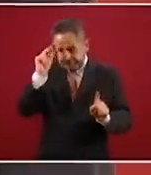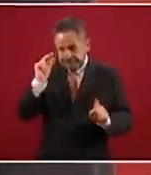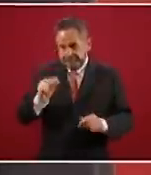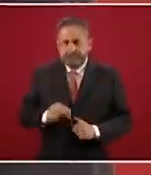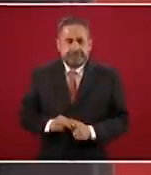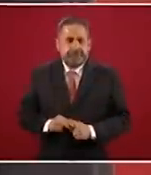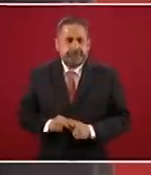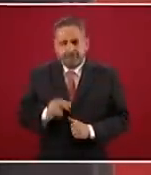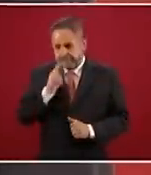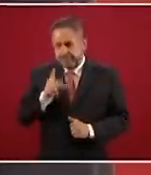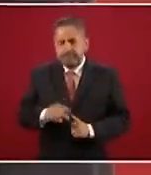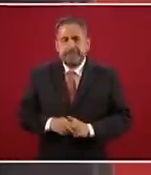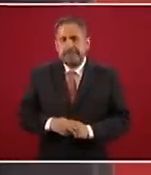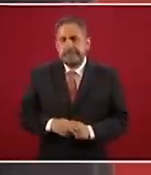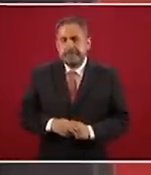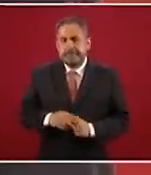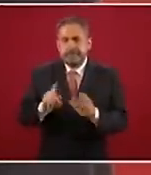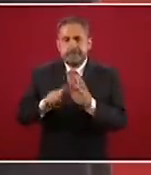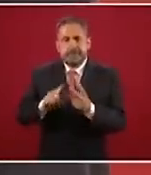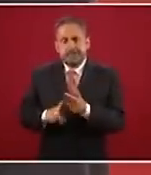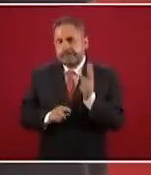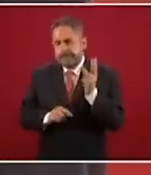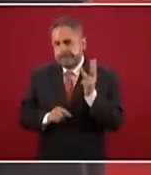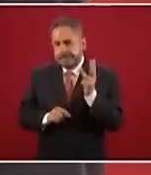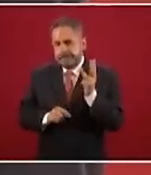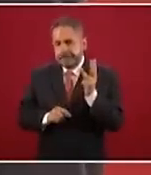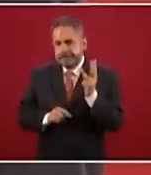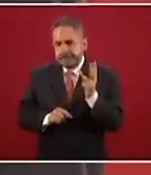Y tercero,